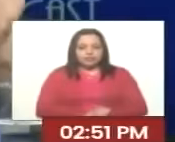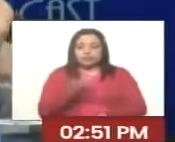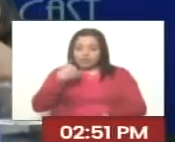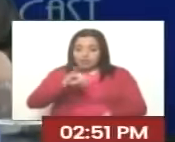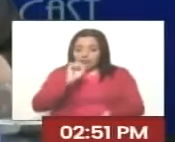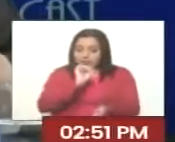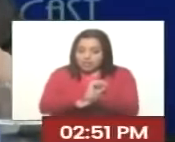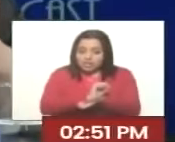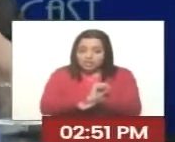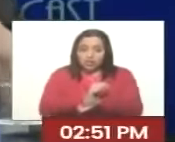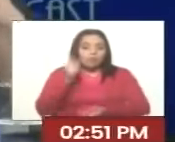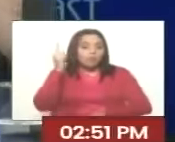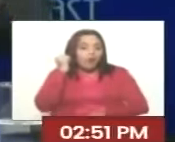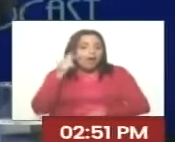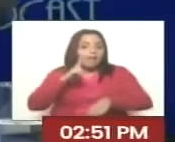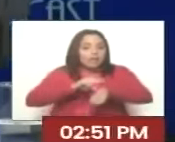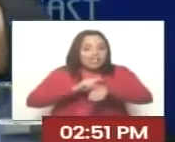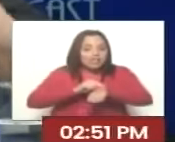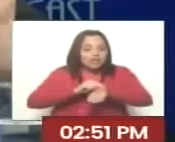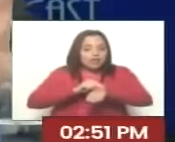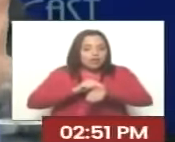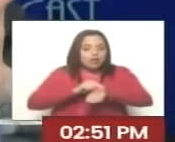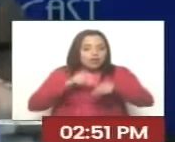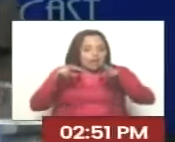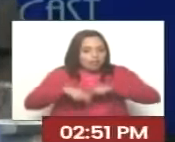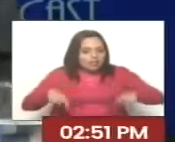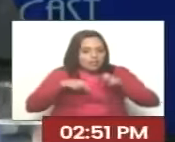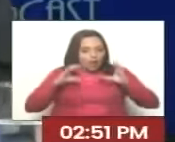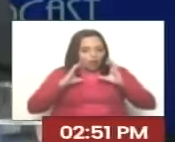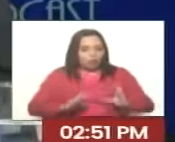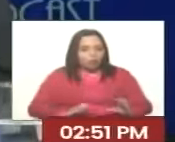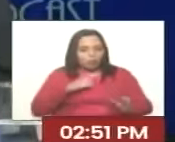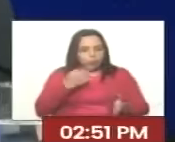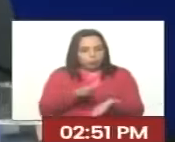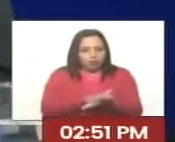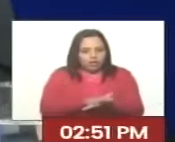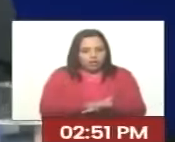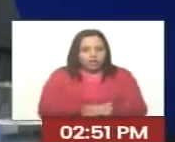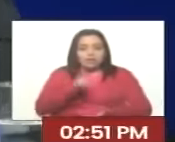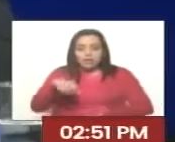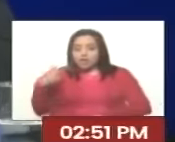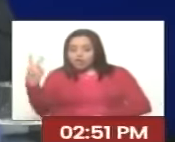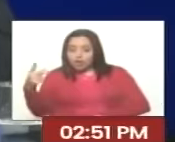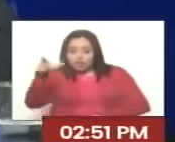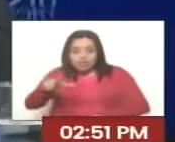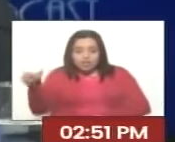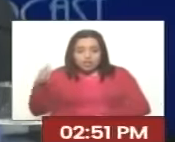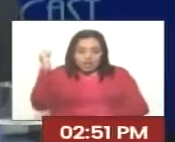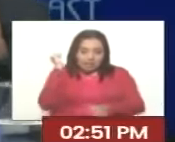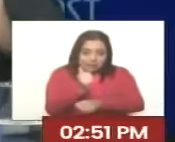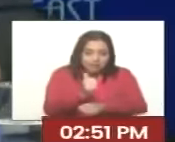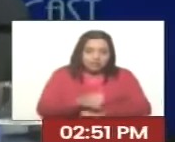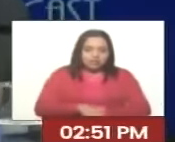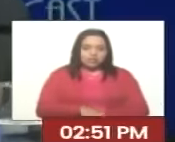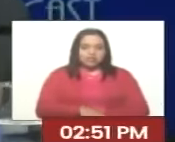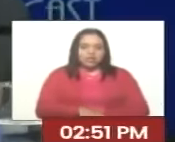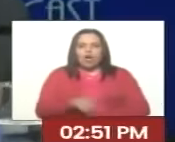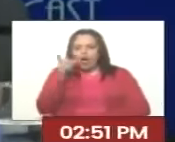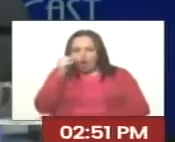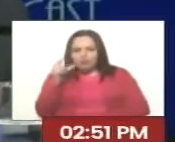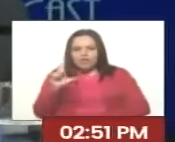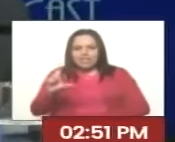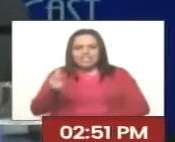Está presa la patóloga. Están presos los 2 asesinos directos del hecho, porque hay un detalle. Guillermo, cuando